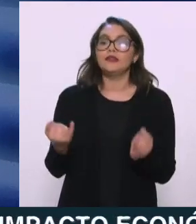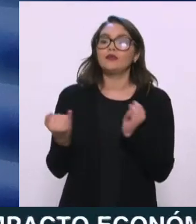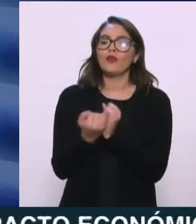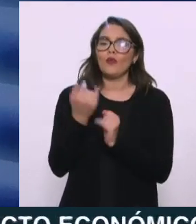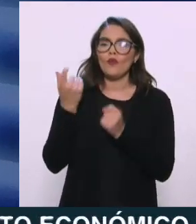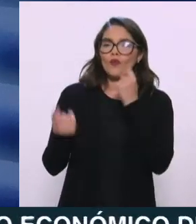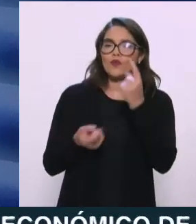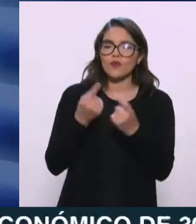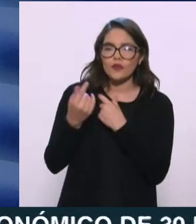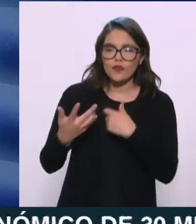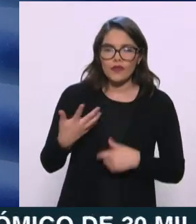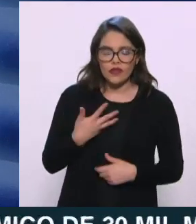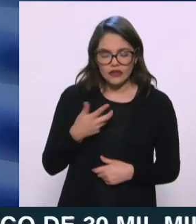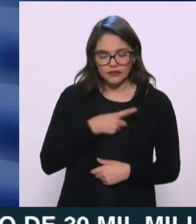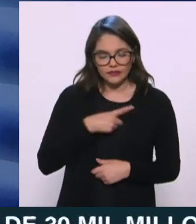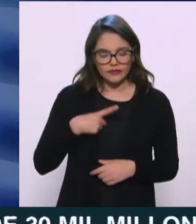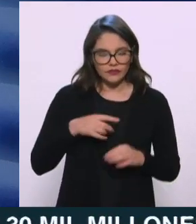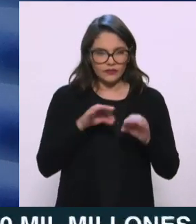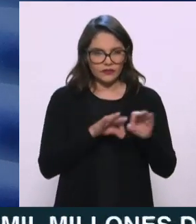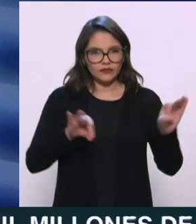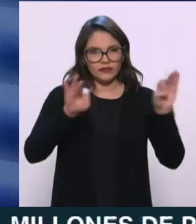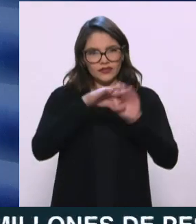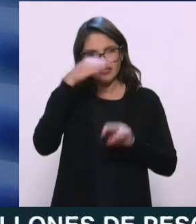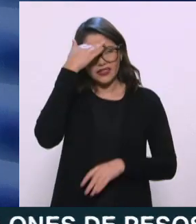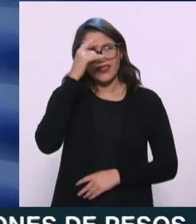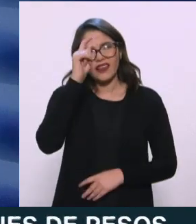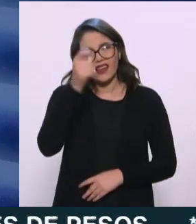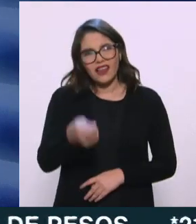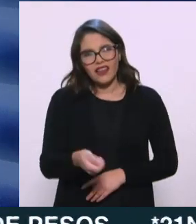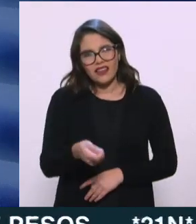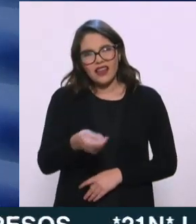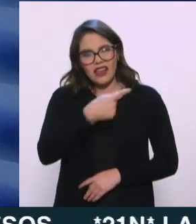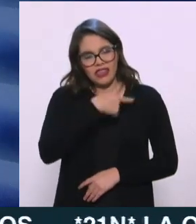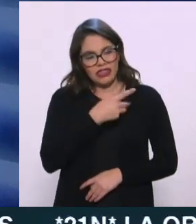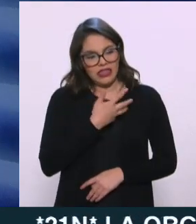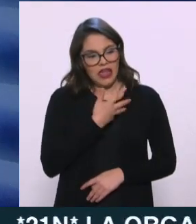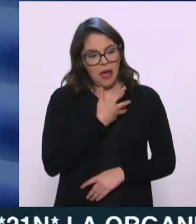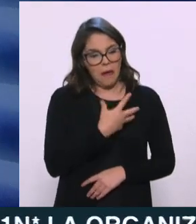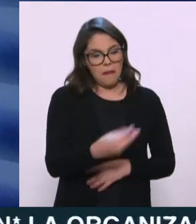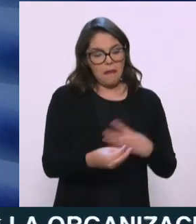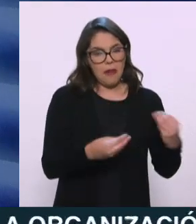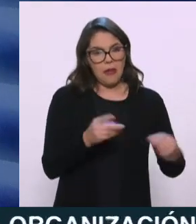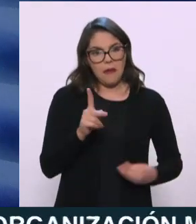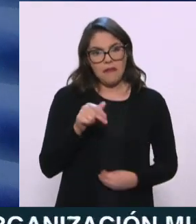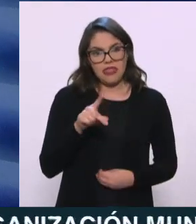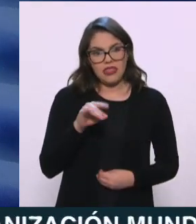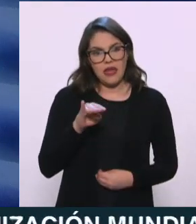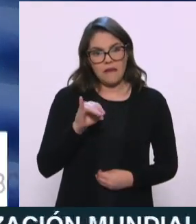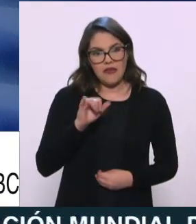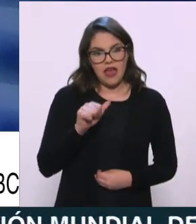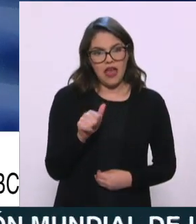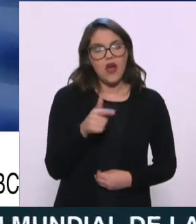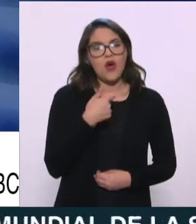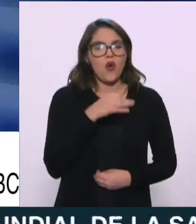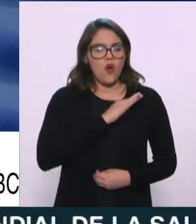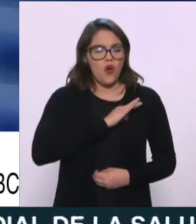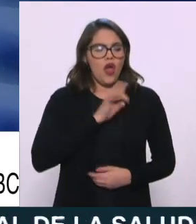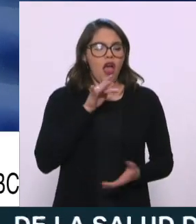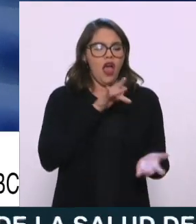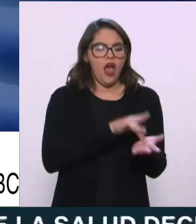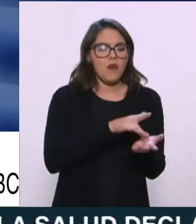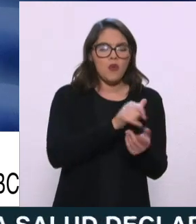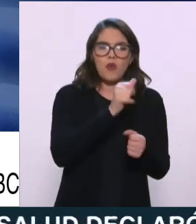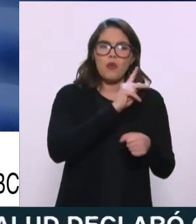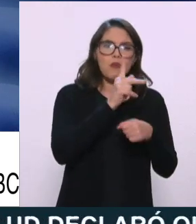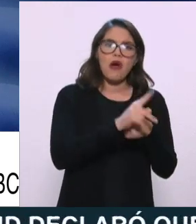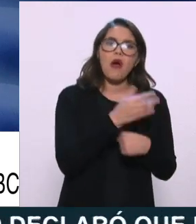puntos importantes en esto del decir somos pandemia, es que la OMS tiene la capacidad de apoyar a los países que no tienen